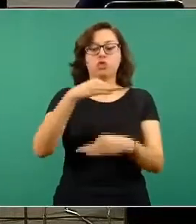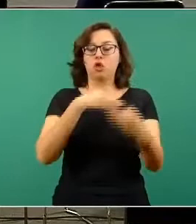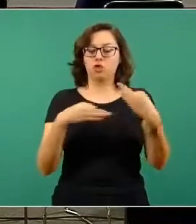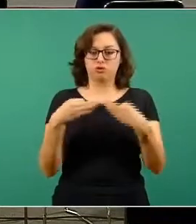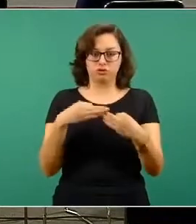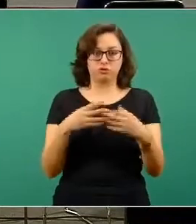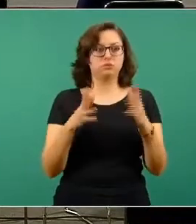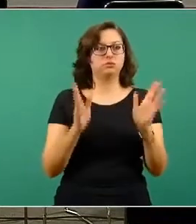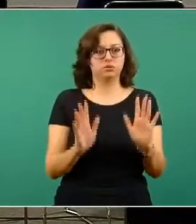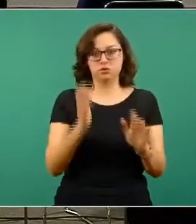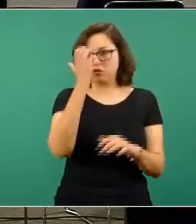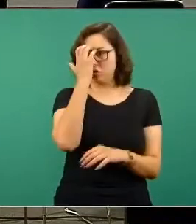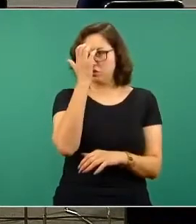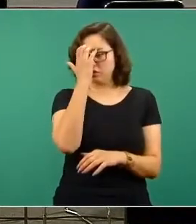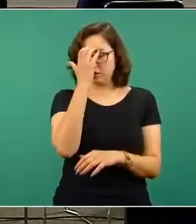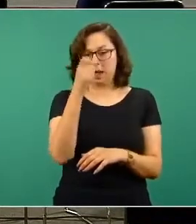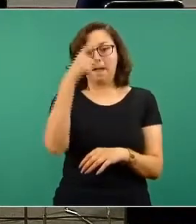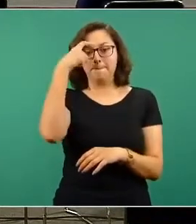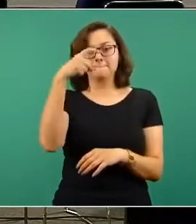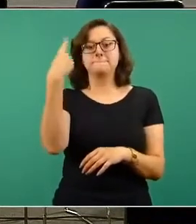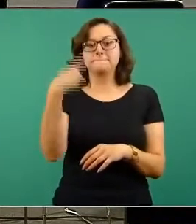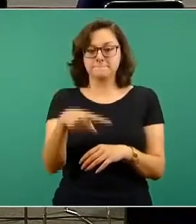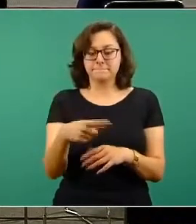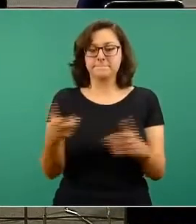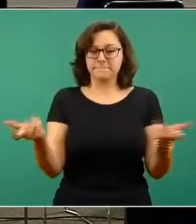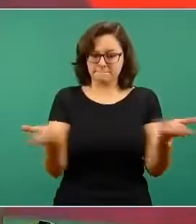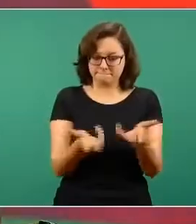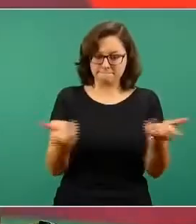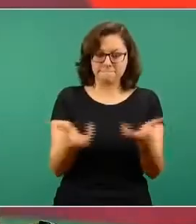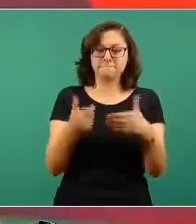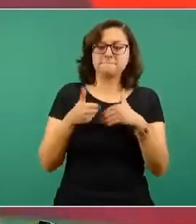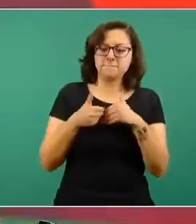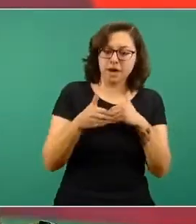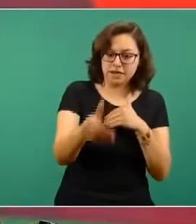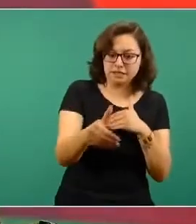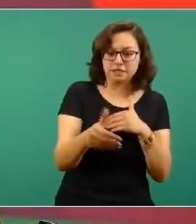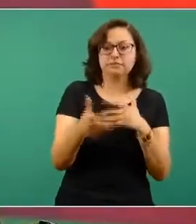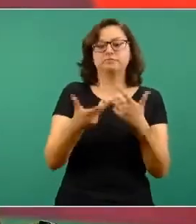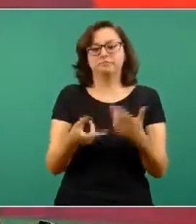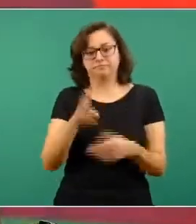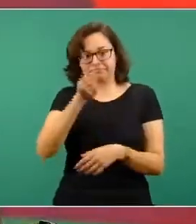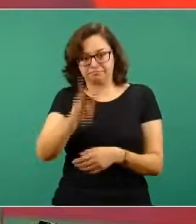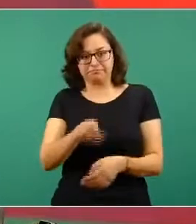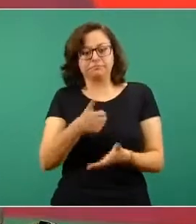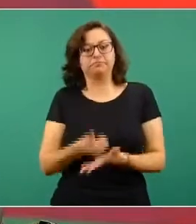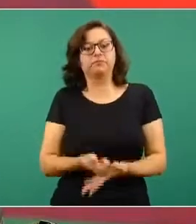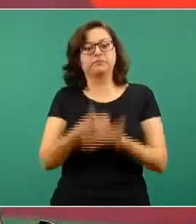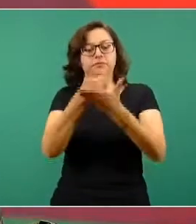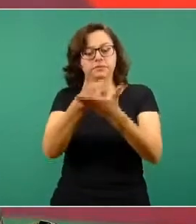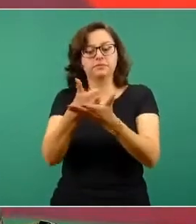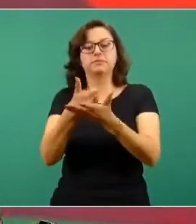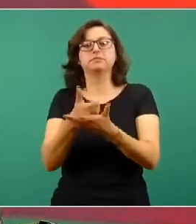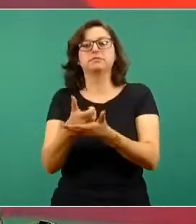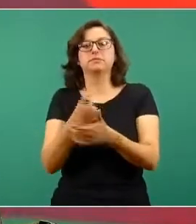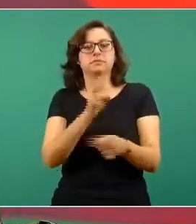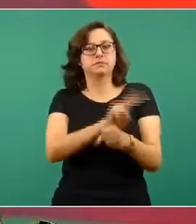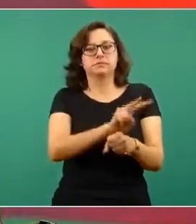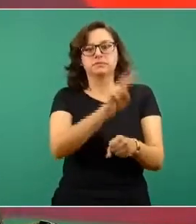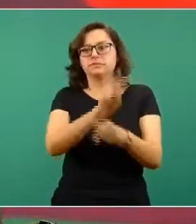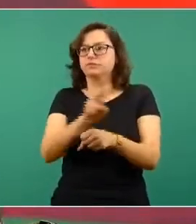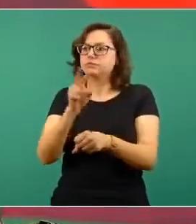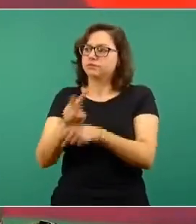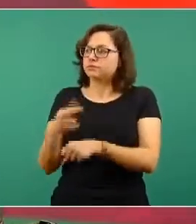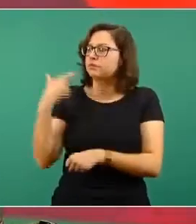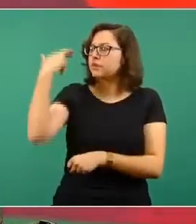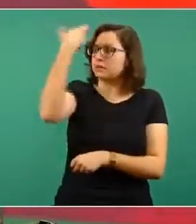la implementación de las mismas, puedan entonces realmente contribuir, ¿no? Las revisiones que pueden realizar